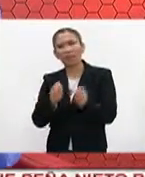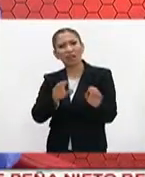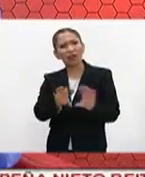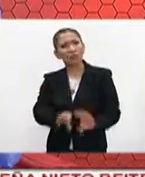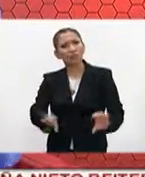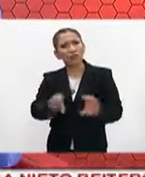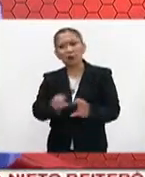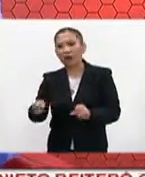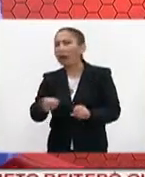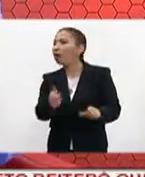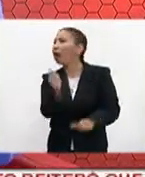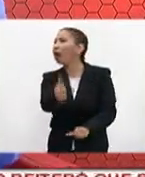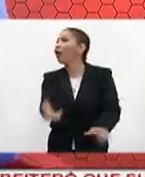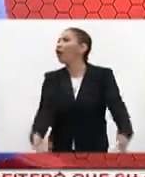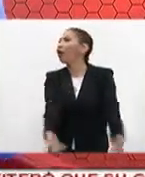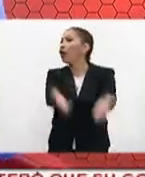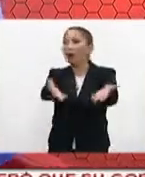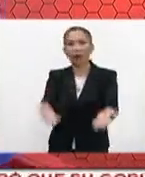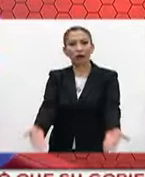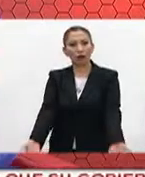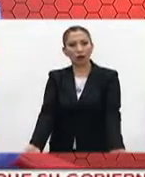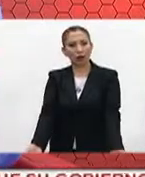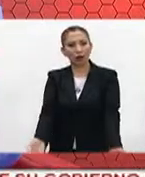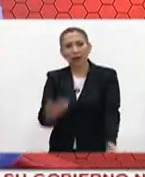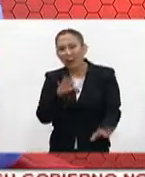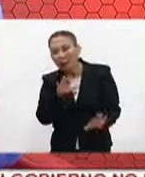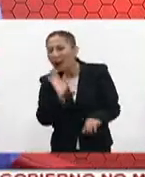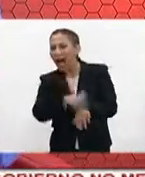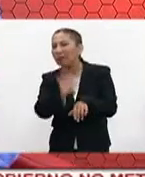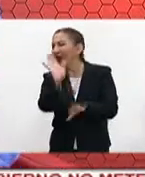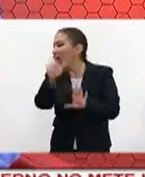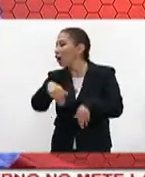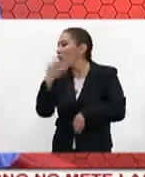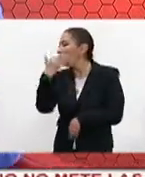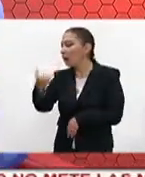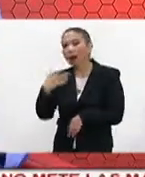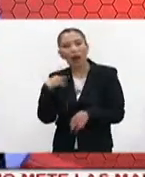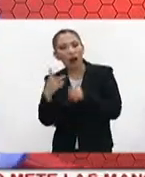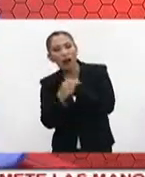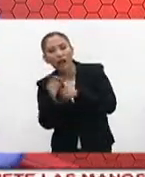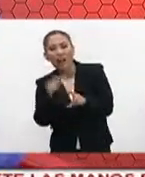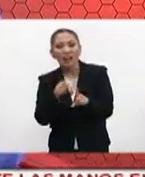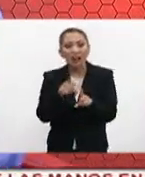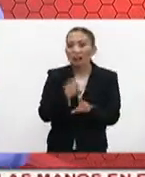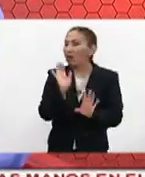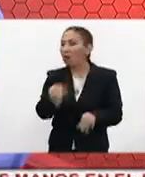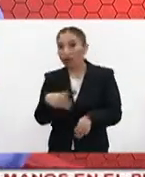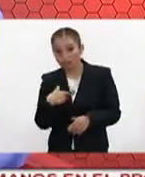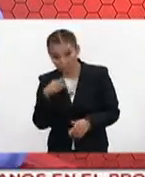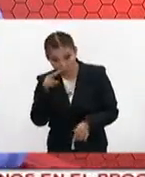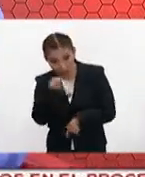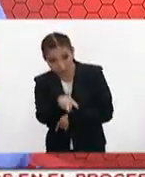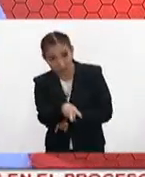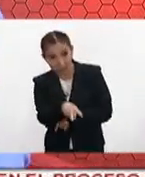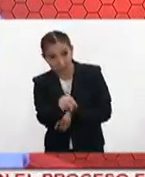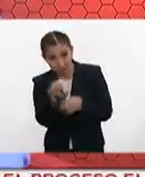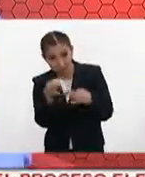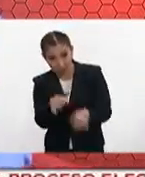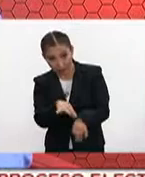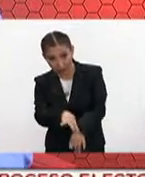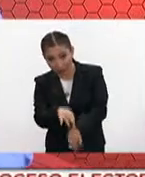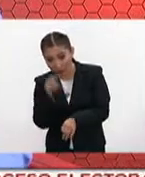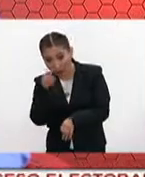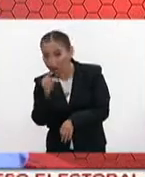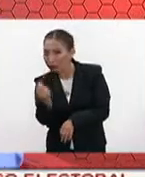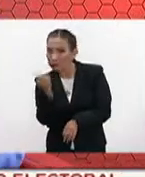estar con la pantalla parecería, no, hombre, está hablando con algún amigo o está viendo el canal de caricaturas favoritos, y no necesariamente, ¿no? Entonces, por eso